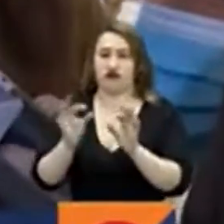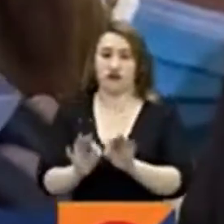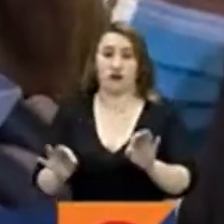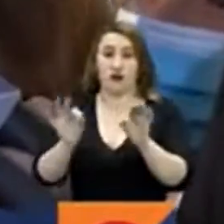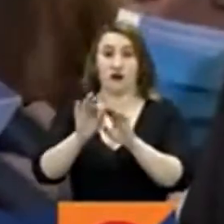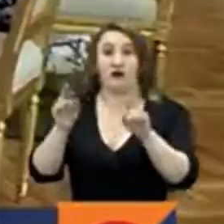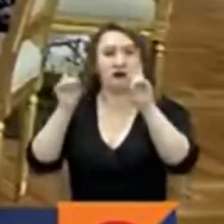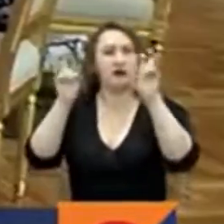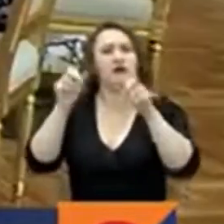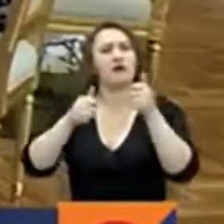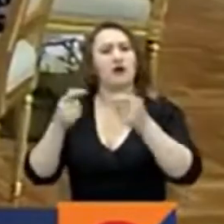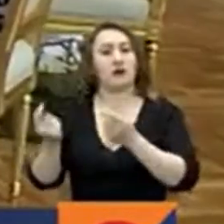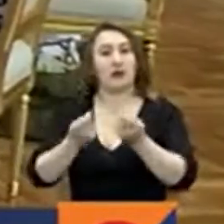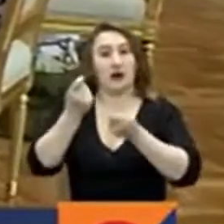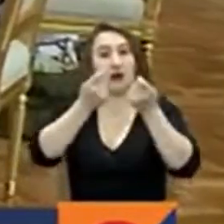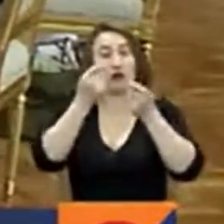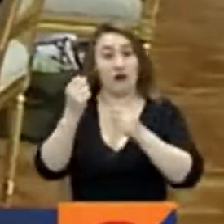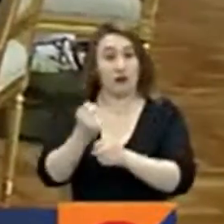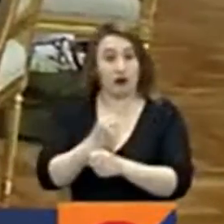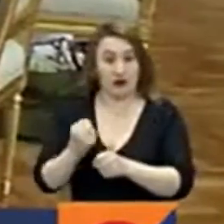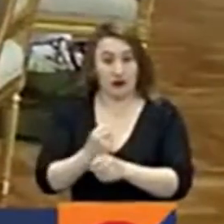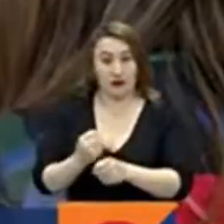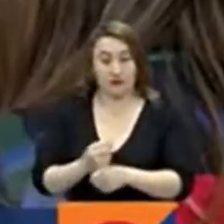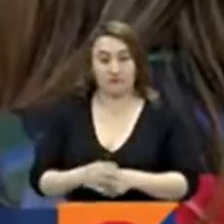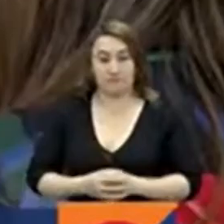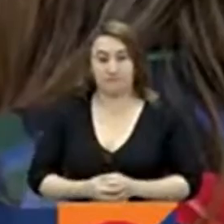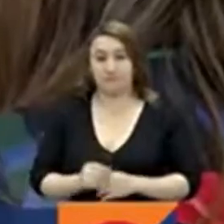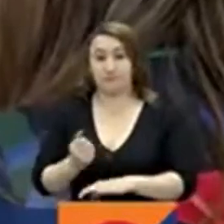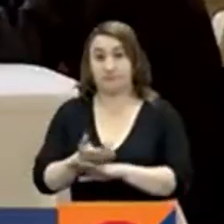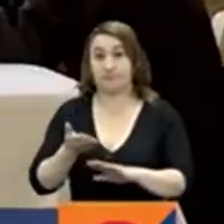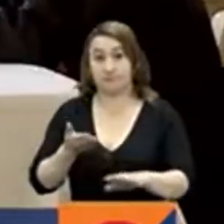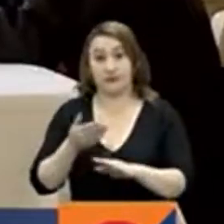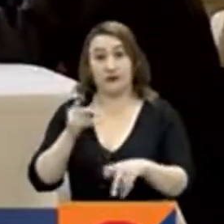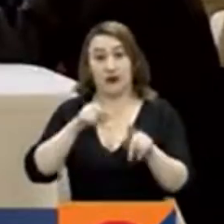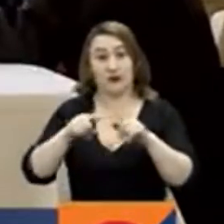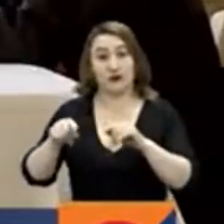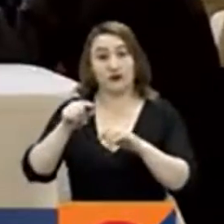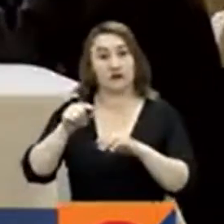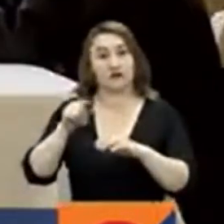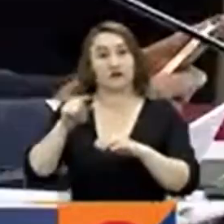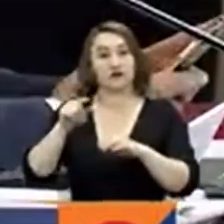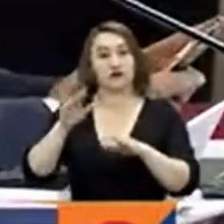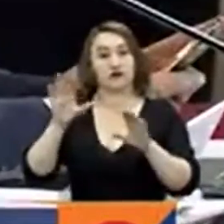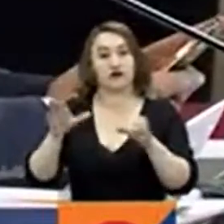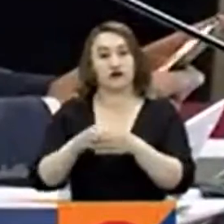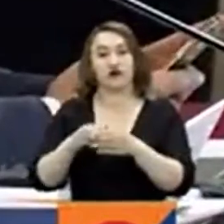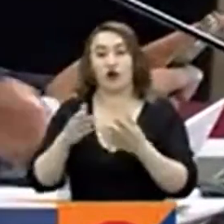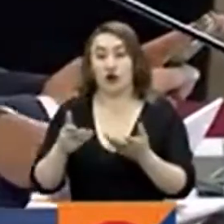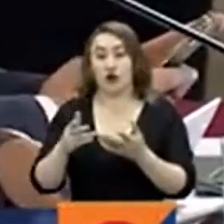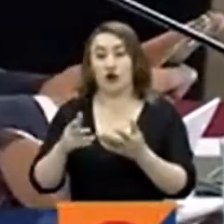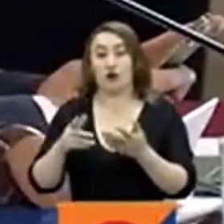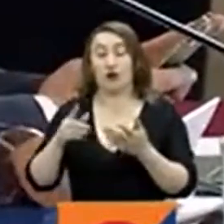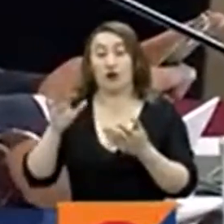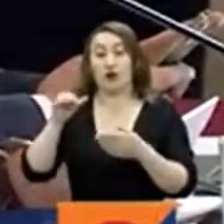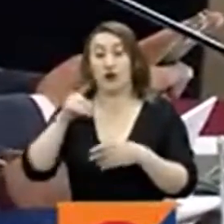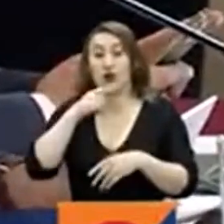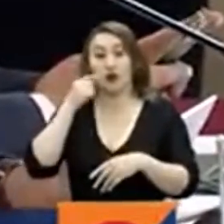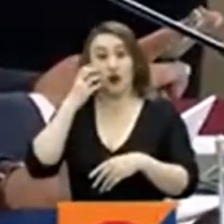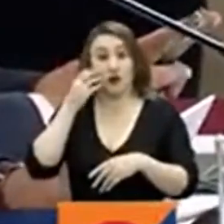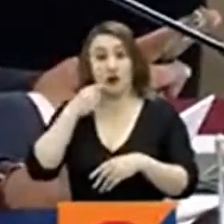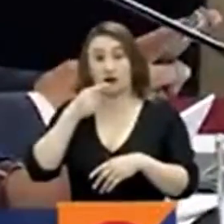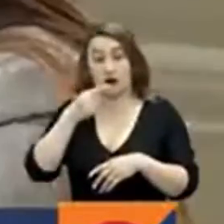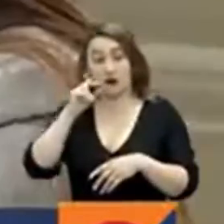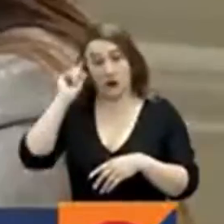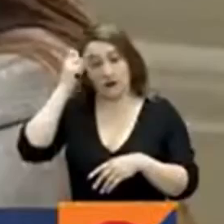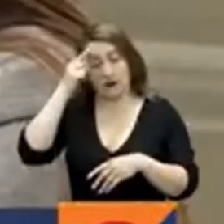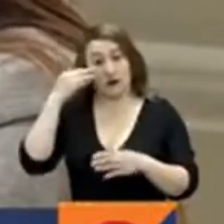del mercado laboral. A propósito de las exigencias de algunos equipos de empalme para suspender proyectos de sus carteras, Duque recordó que su gobierno va